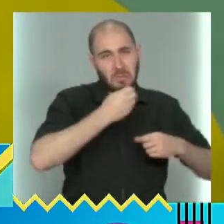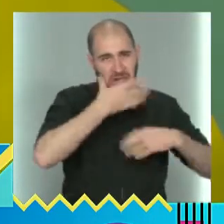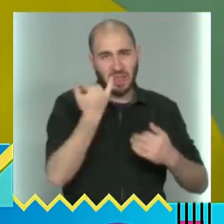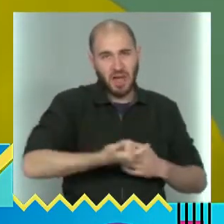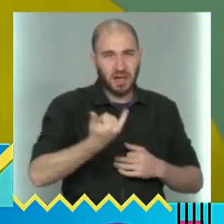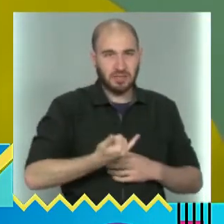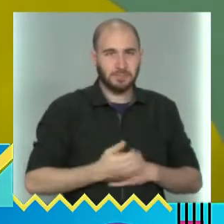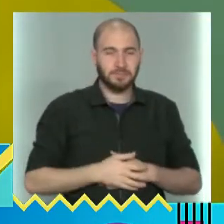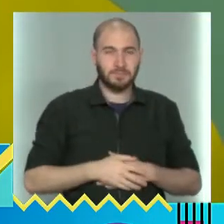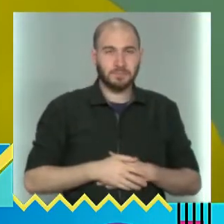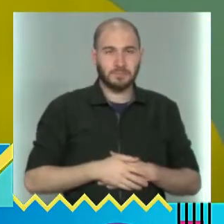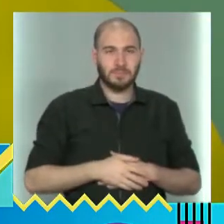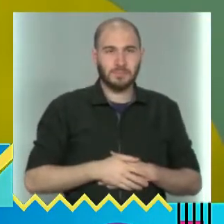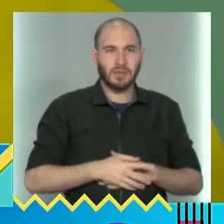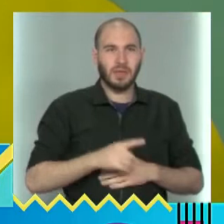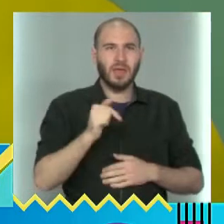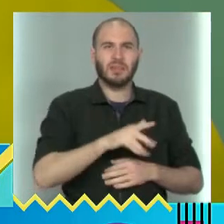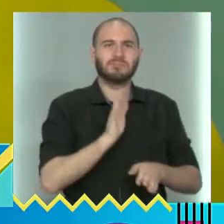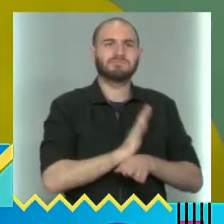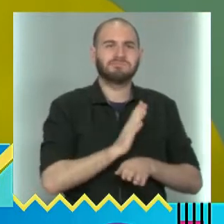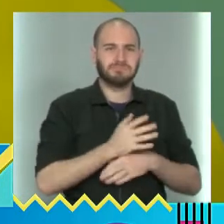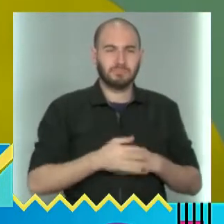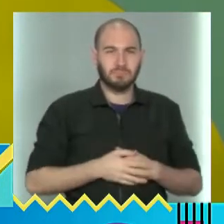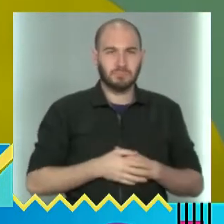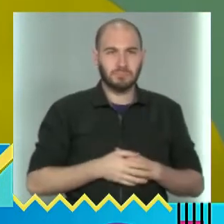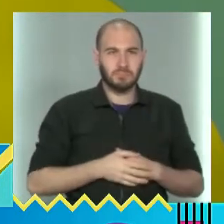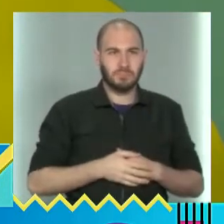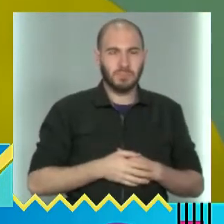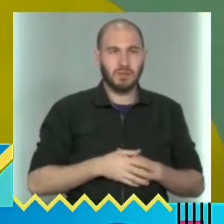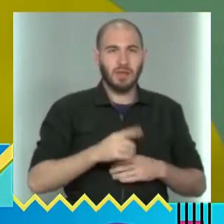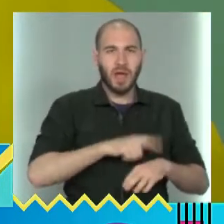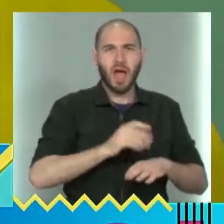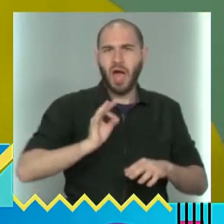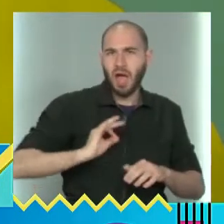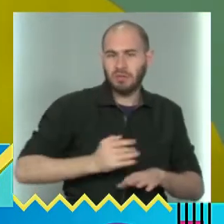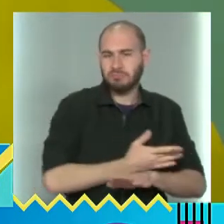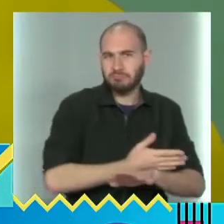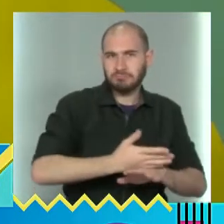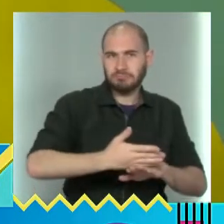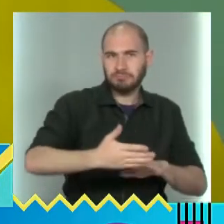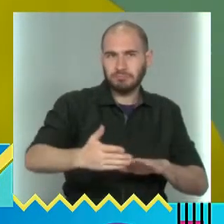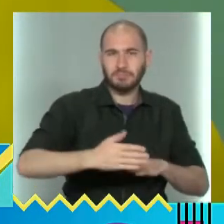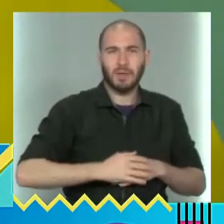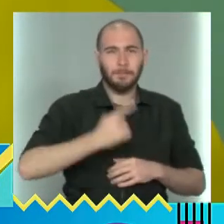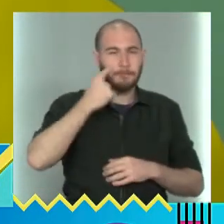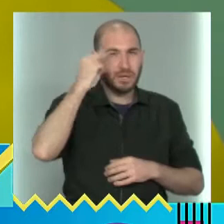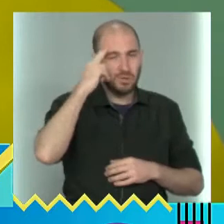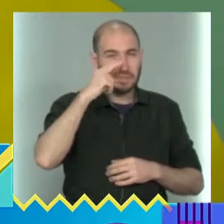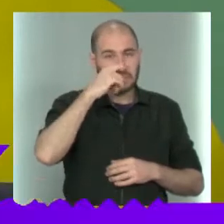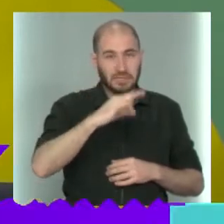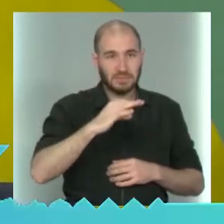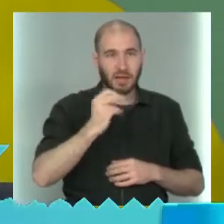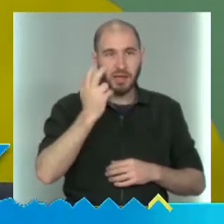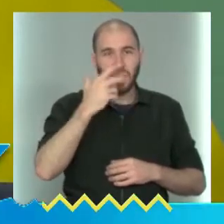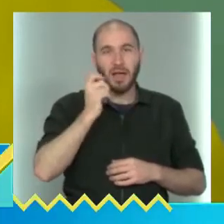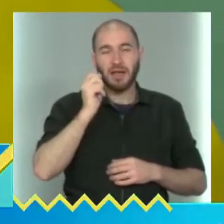¿no? Esto no significa que con el correr de los años, ya en 1970, ya con